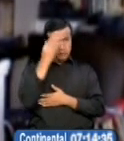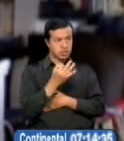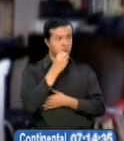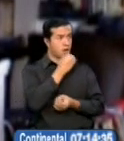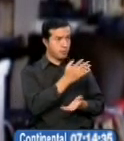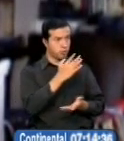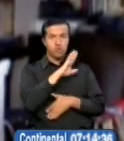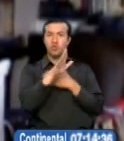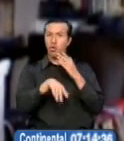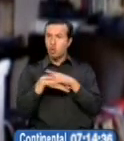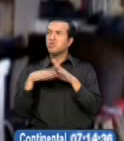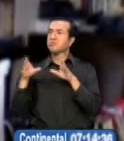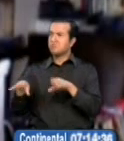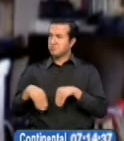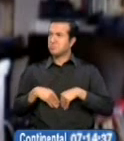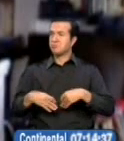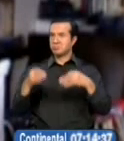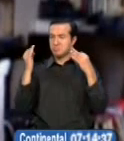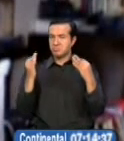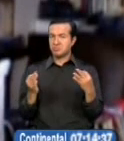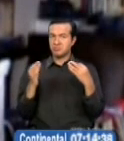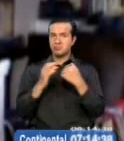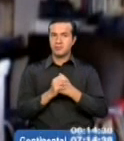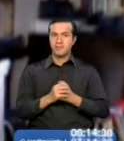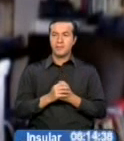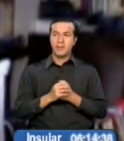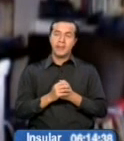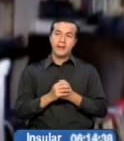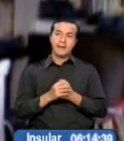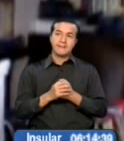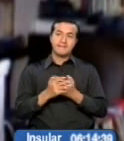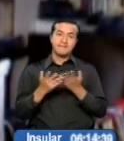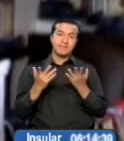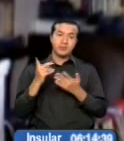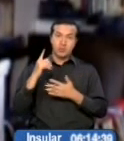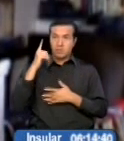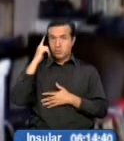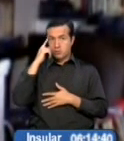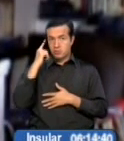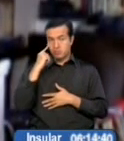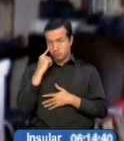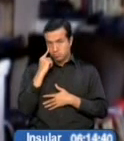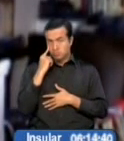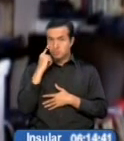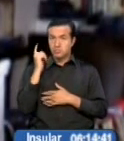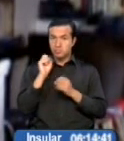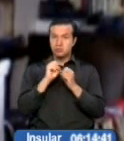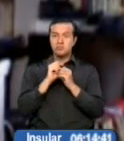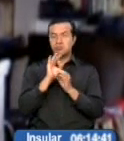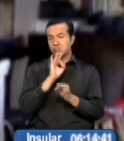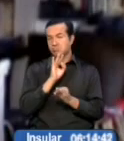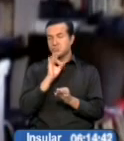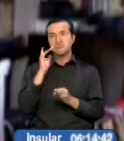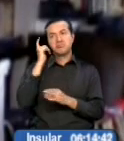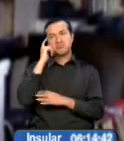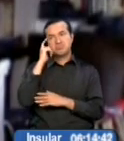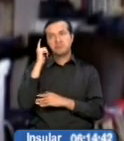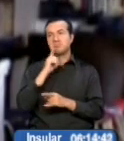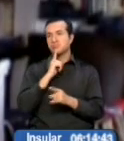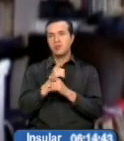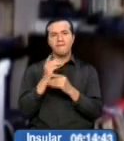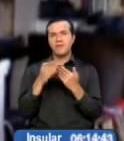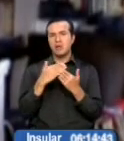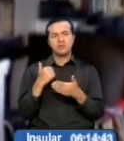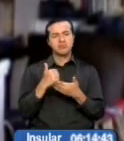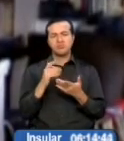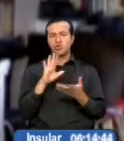eso efectivamente la tropa lo realiza. Lo segundo es que el gobierno ha previsto un esquema, digamos, generoso para facilitar